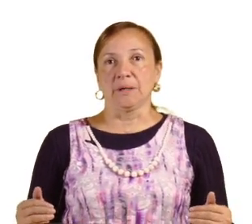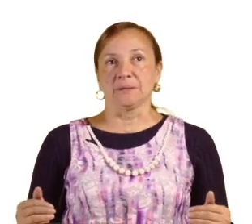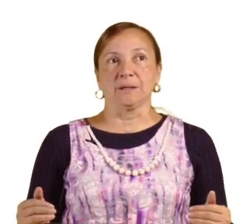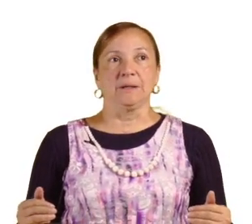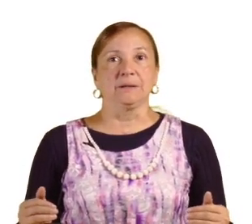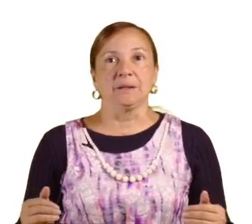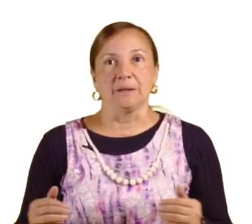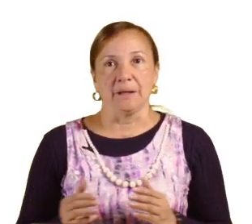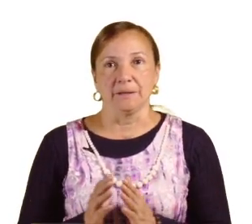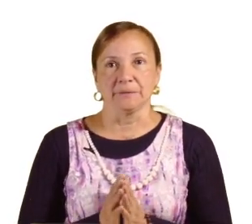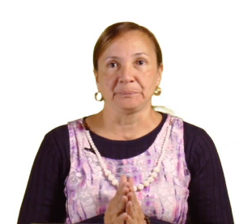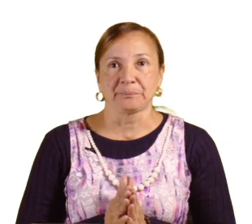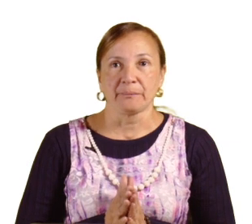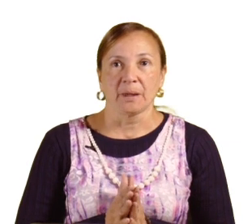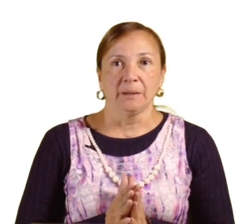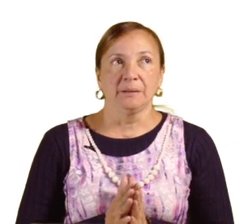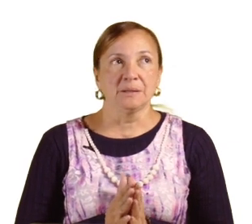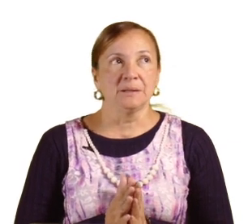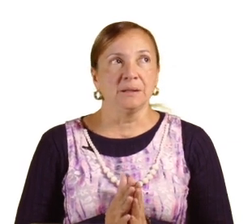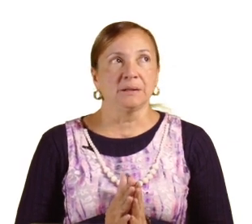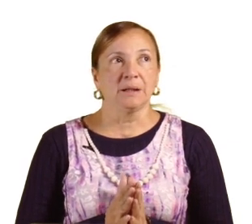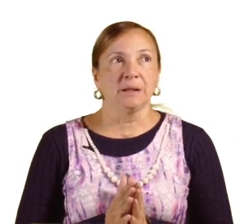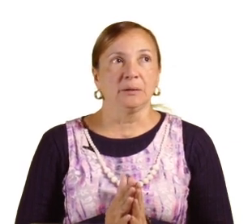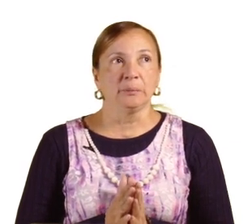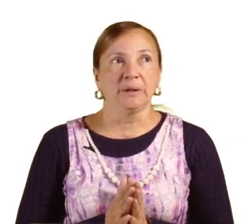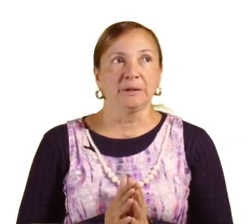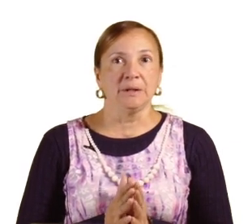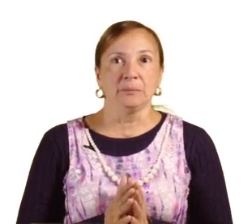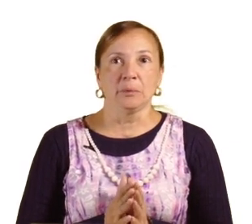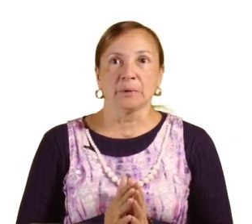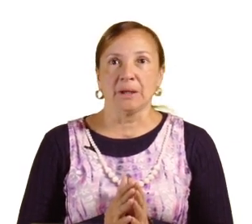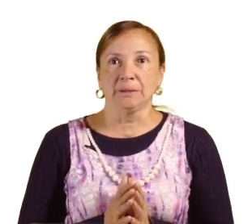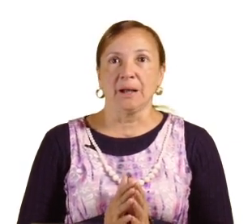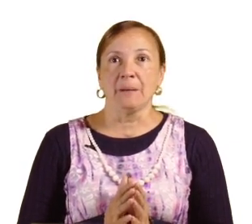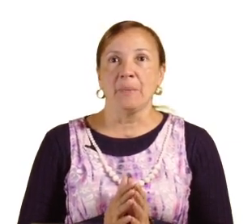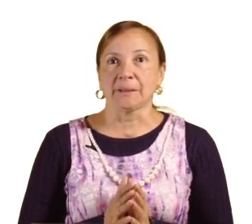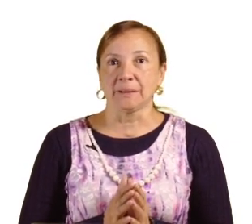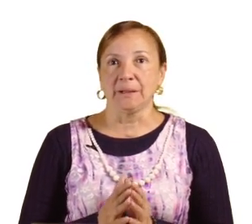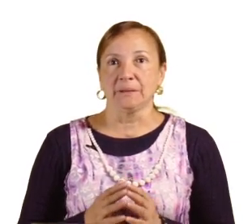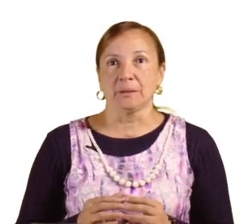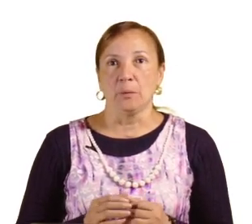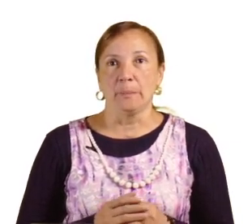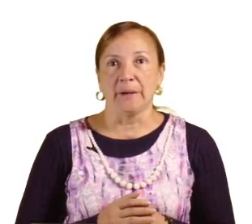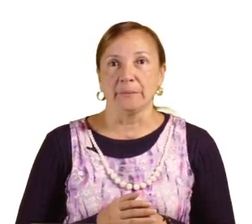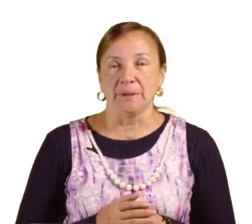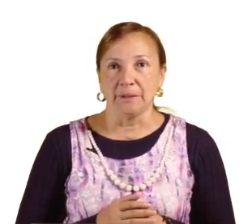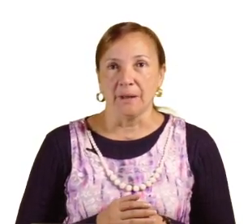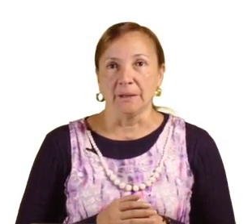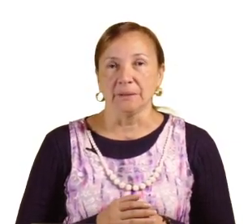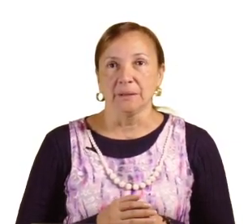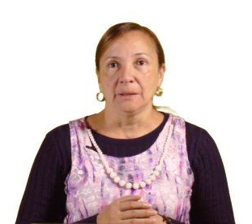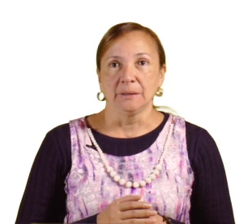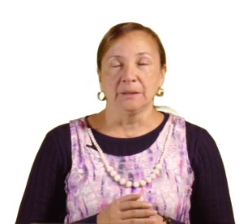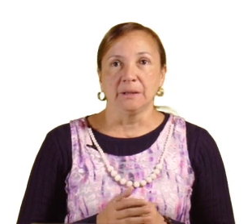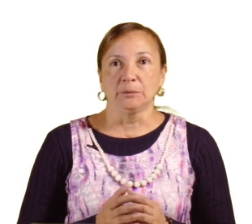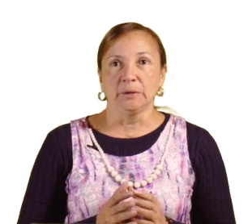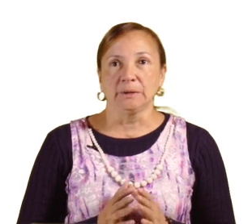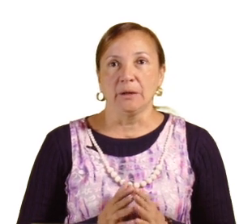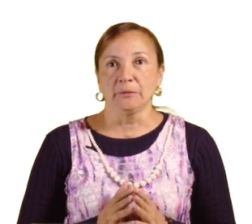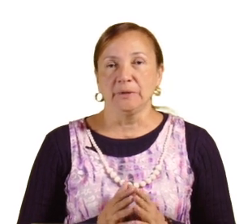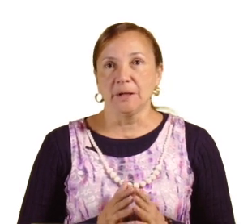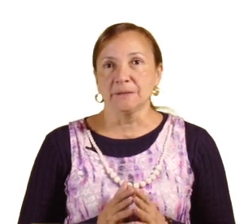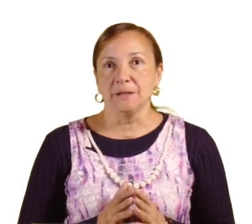con otras entidades. Es decir, que el objetivo quita las barreras de comparabilidad de